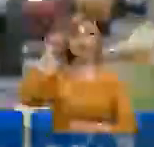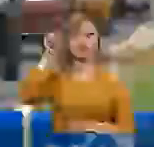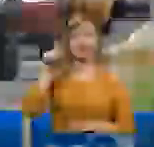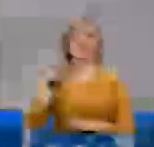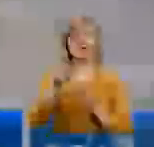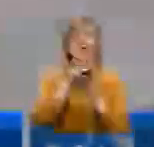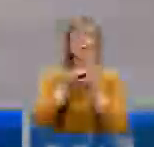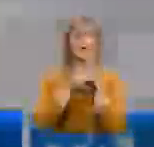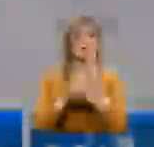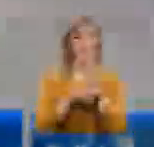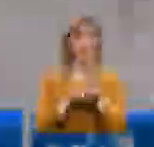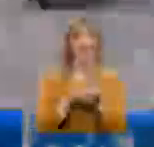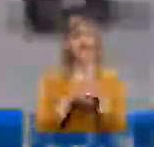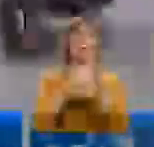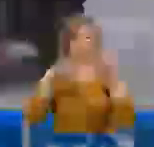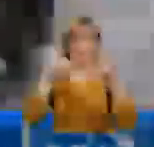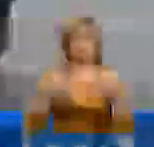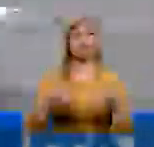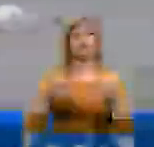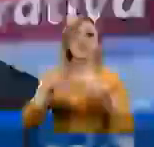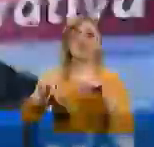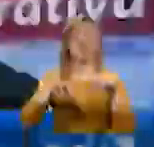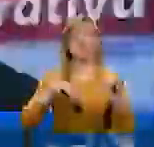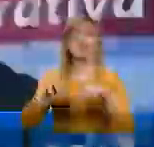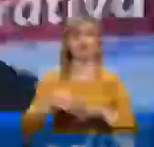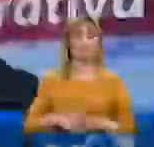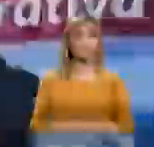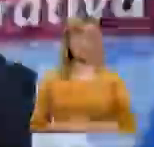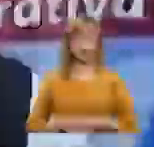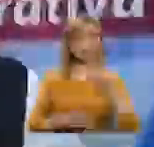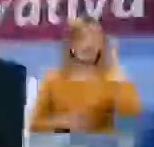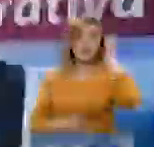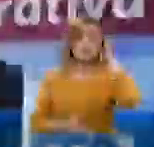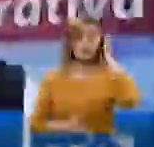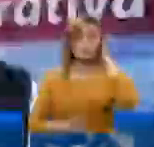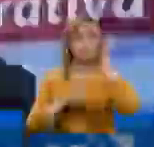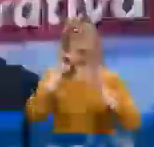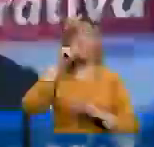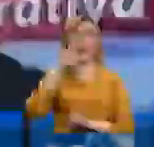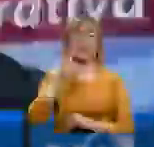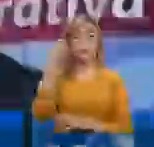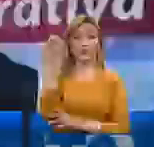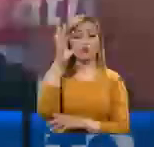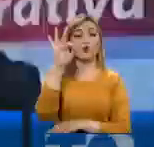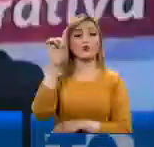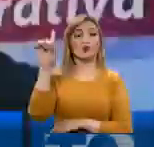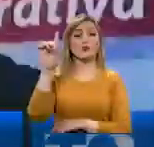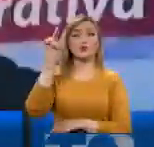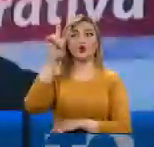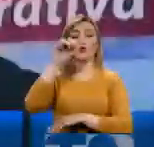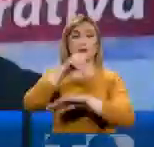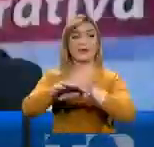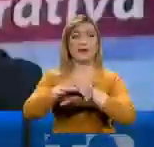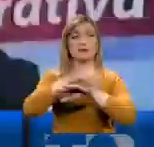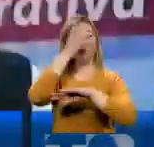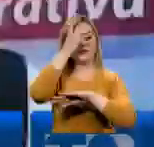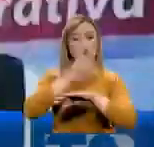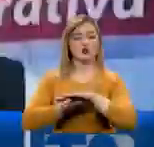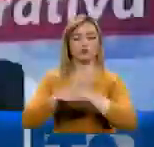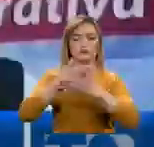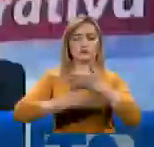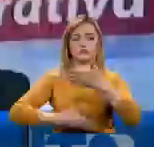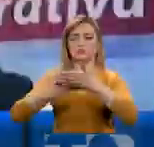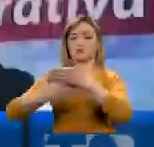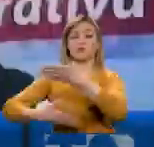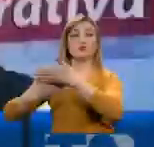normar su emisión para que se haga de manera coordinada. Mañana en el ECU 911, a las 2 de la tarde, definiremos la matriz total y ahí se